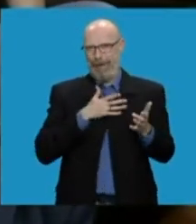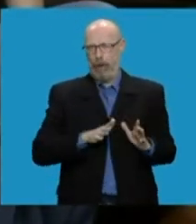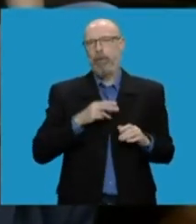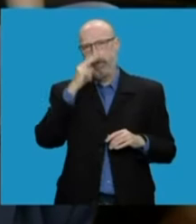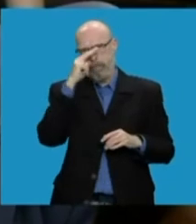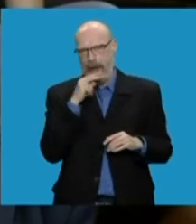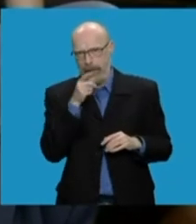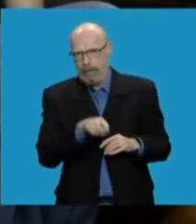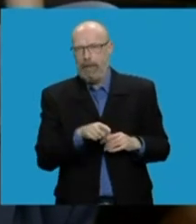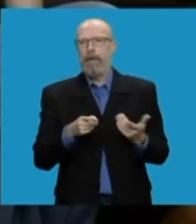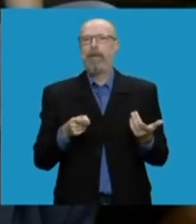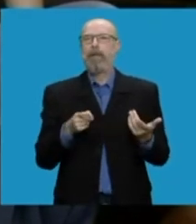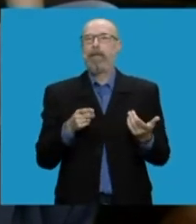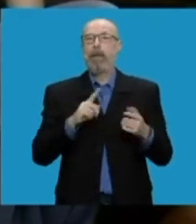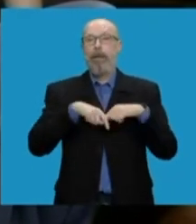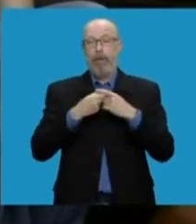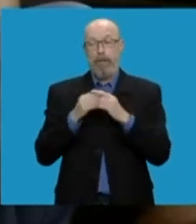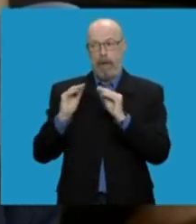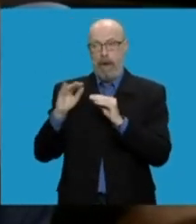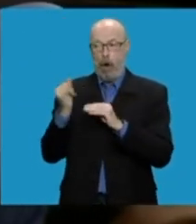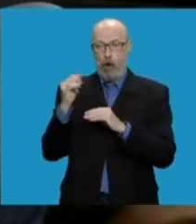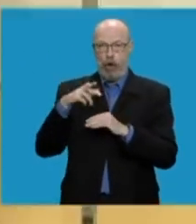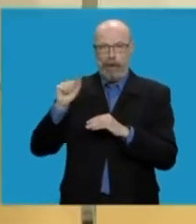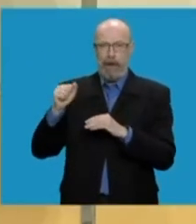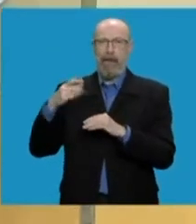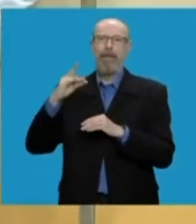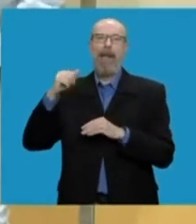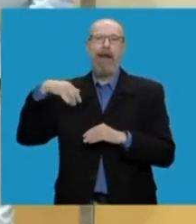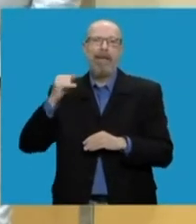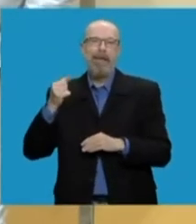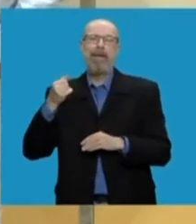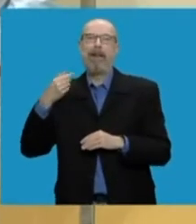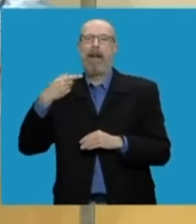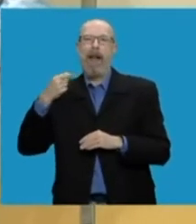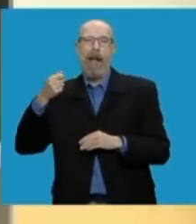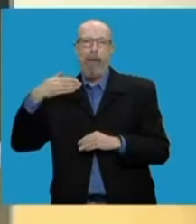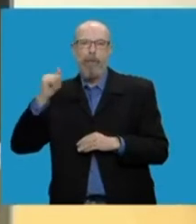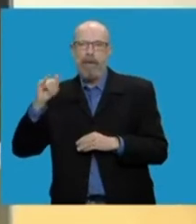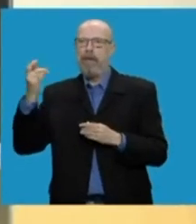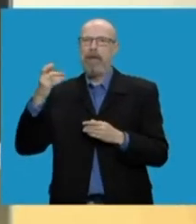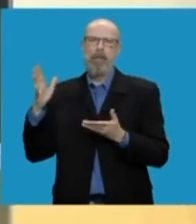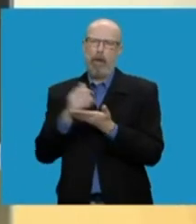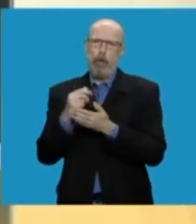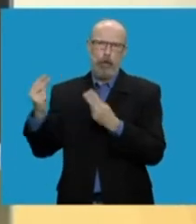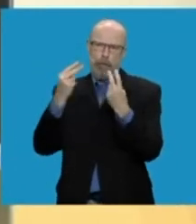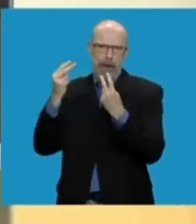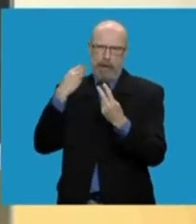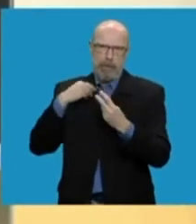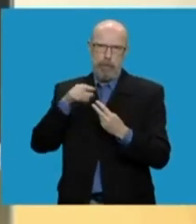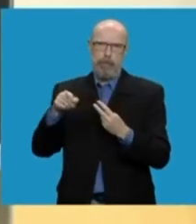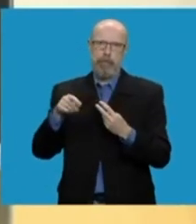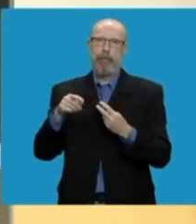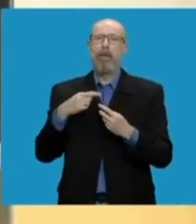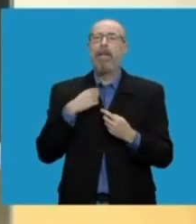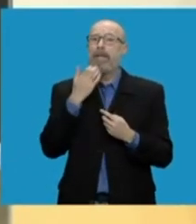bueno, y para la familia de Jorge, para Dani, para David, para Alice y todos los que nos estáis viendo. O sea, algo nos ha enseñado este año